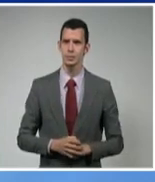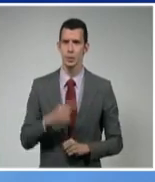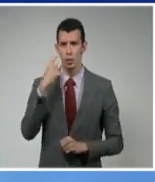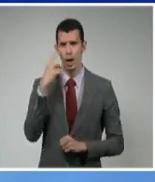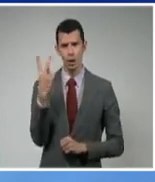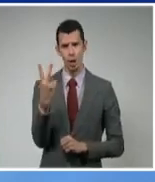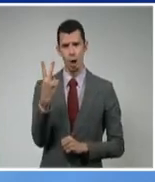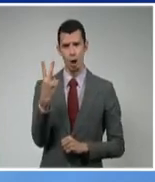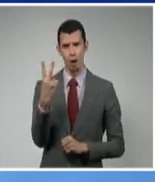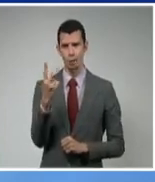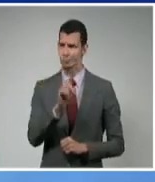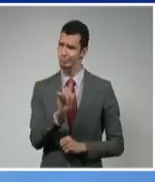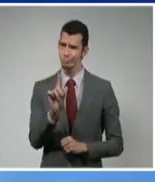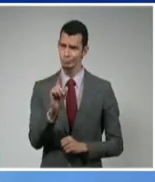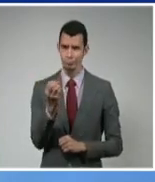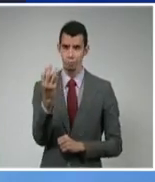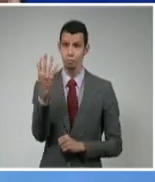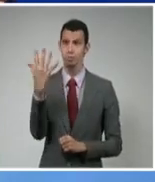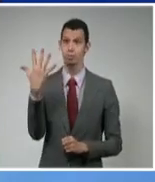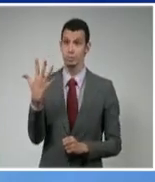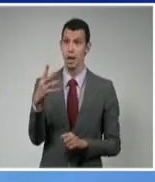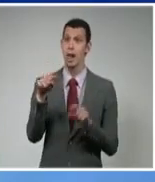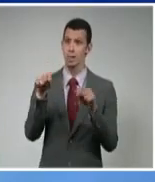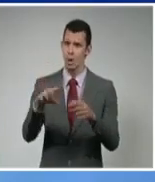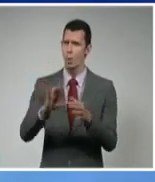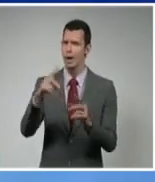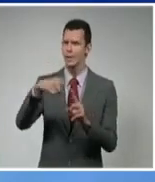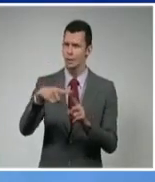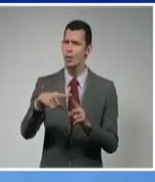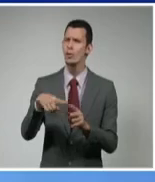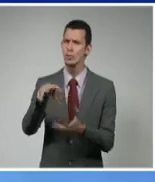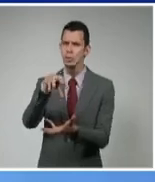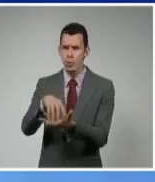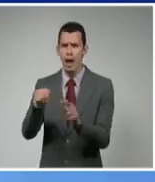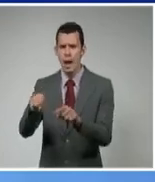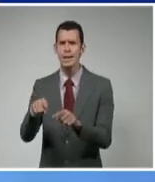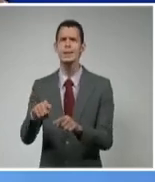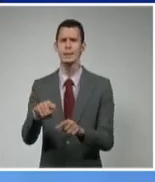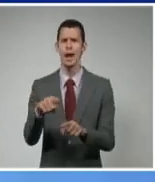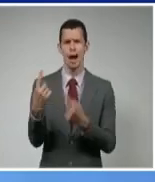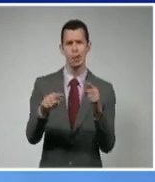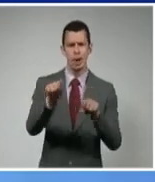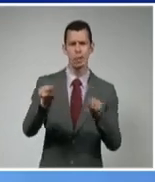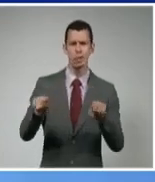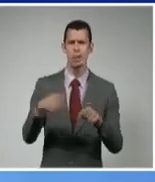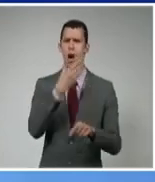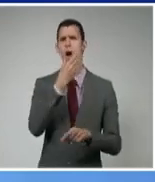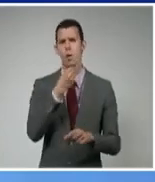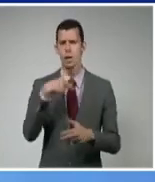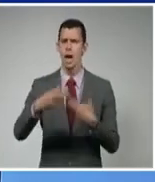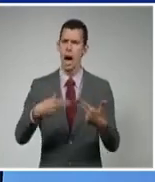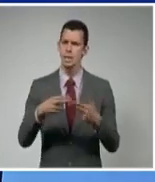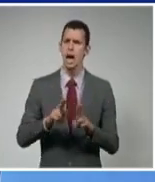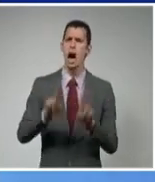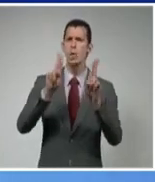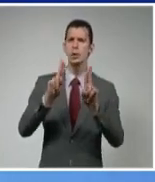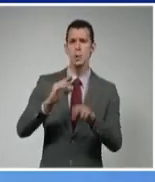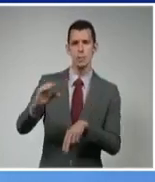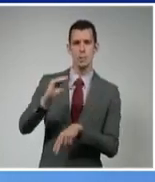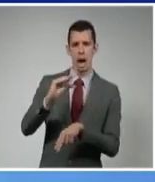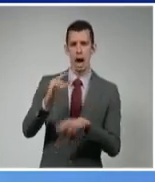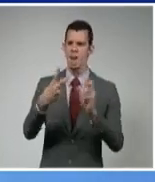Guantánamo. ¿Ustedes recuerdan otros actos vandálicos de los que hablamos aquí en este espacio hace unos meses? Por ejemplo, contra el